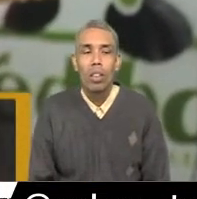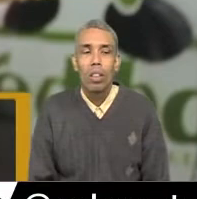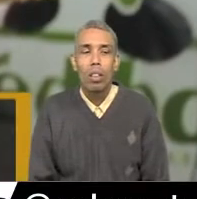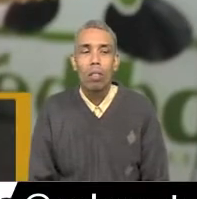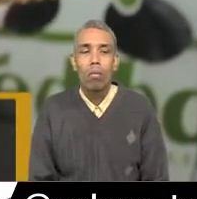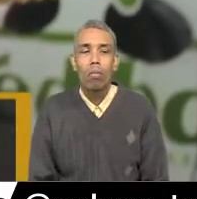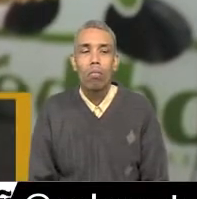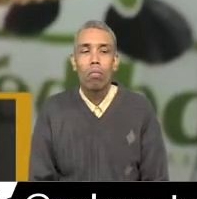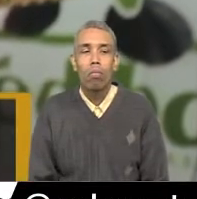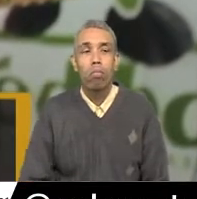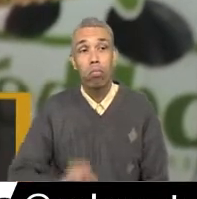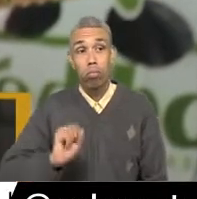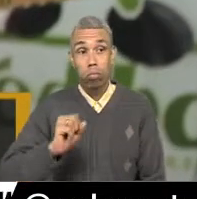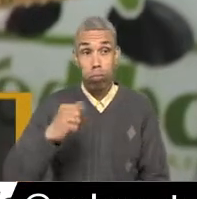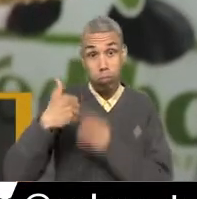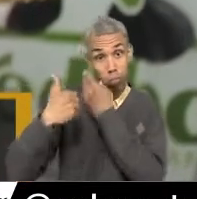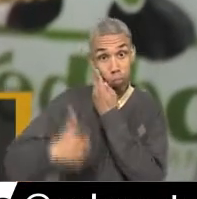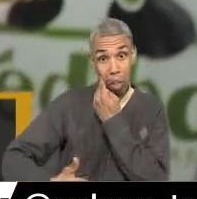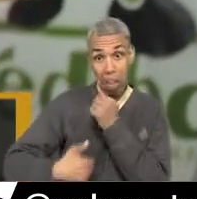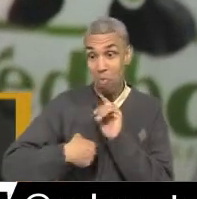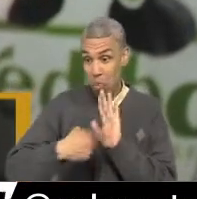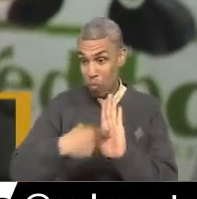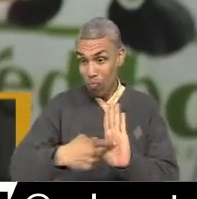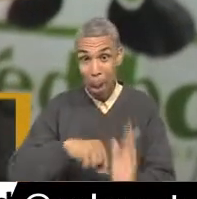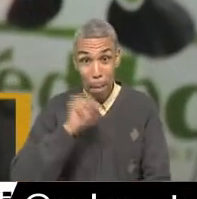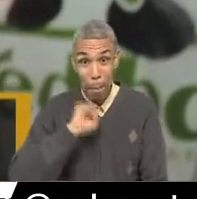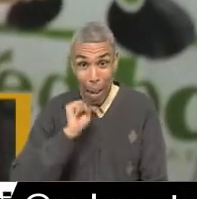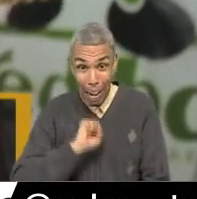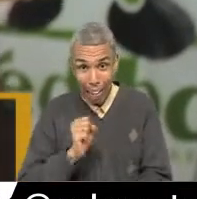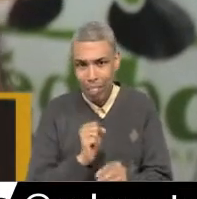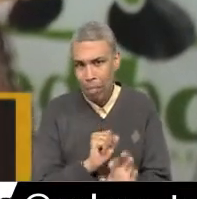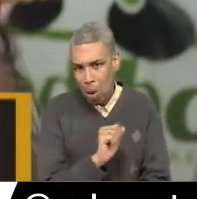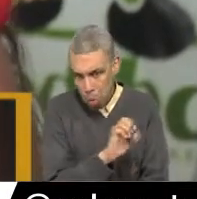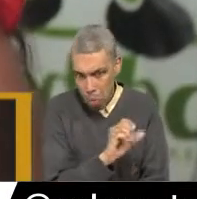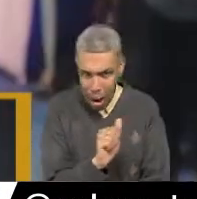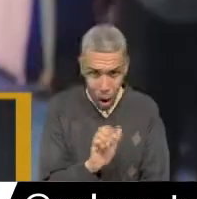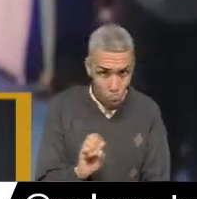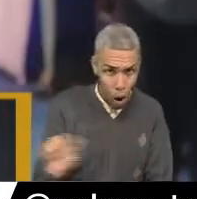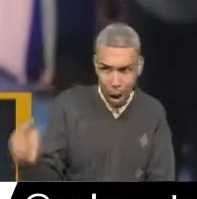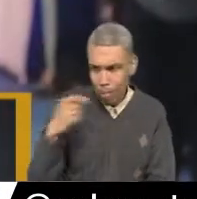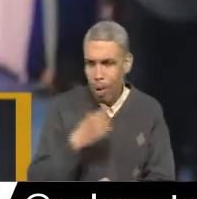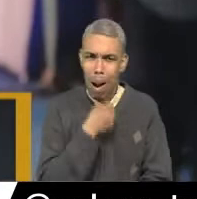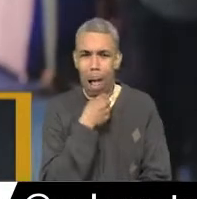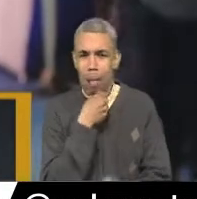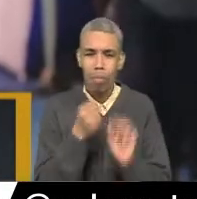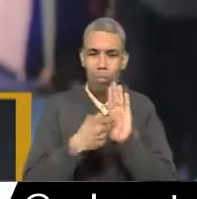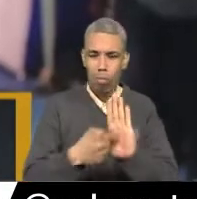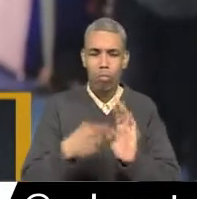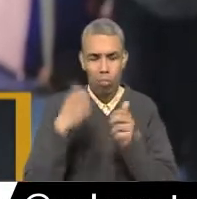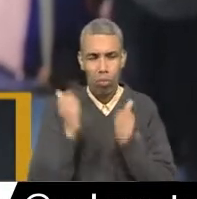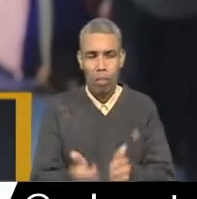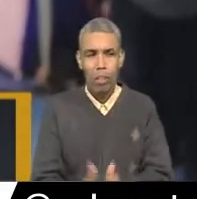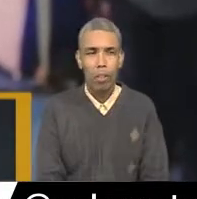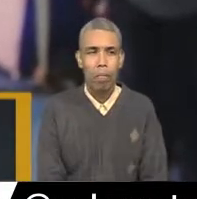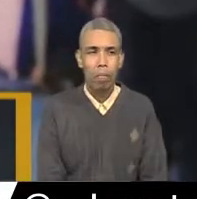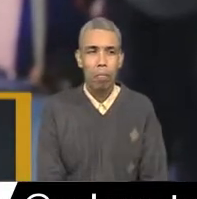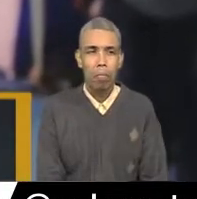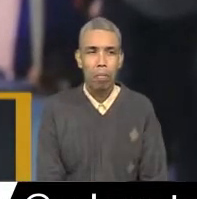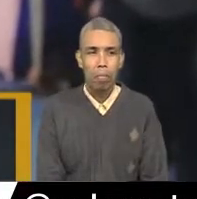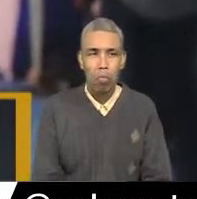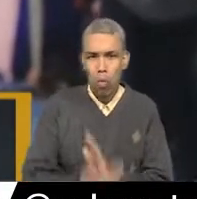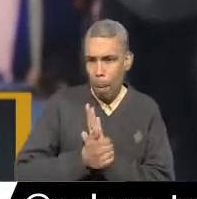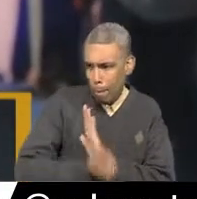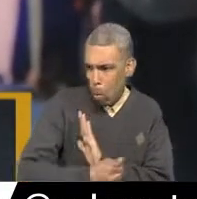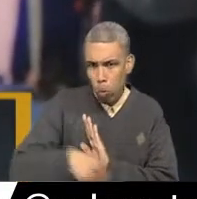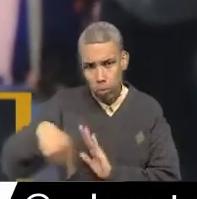el talento barranqueño se dé a conocer aquí en Barrancabermeja, supuestamente. Muy buenos, porque dan a conocer el talento que hay en Barrancabermeja,